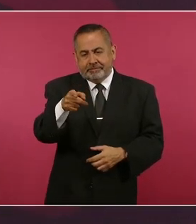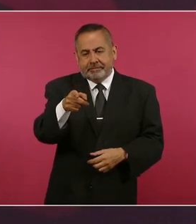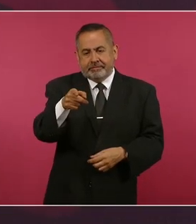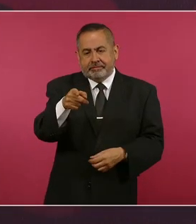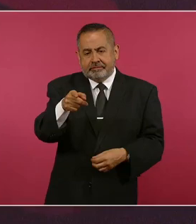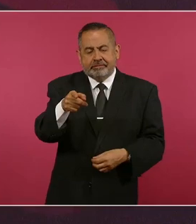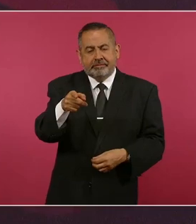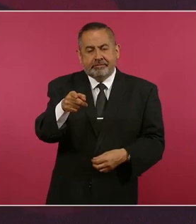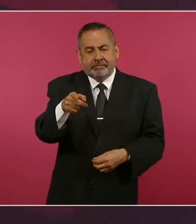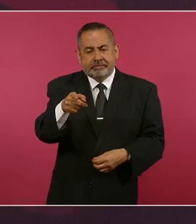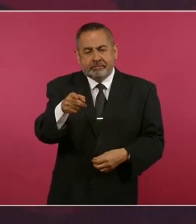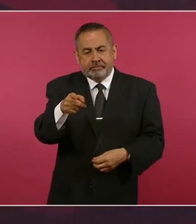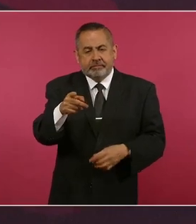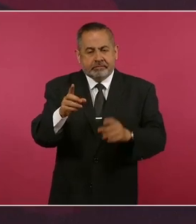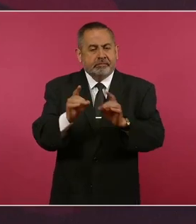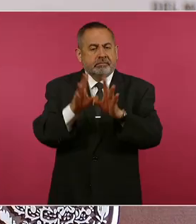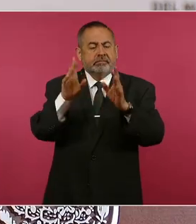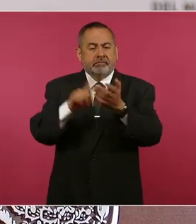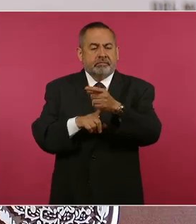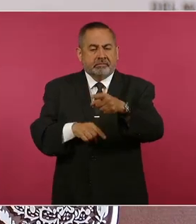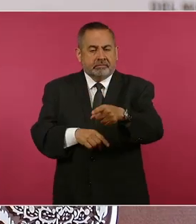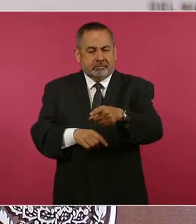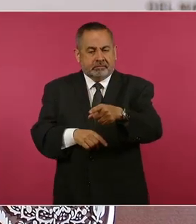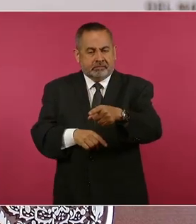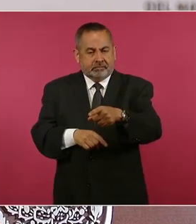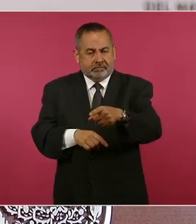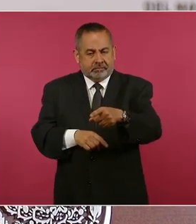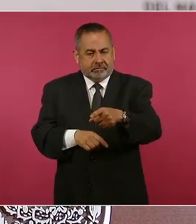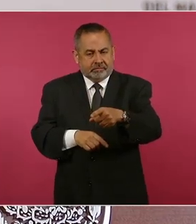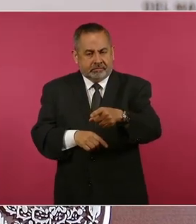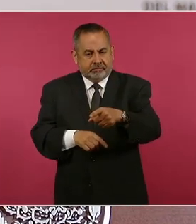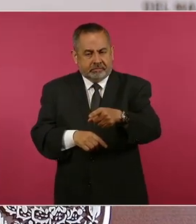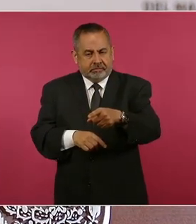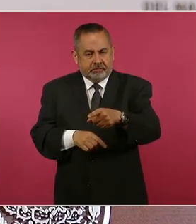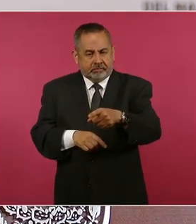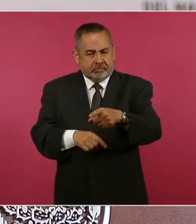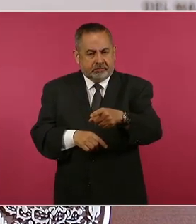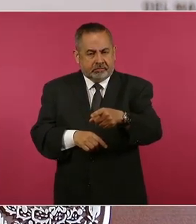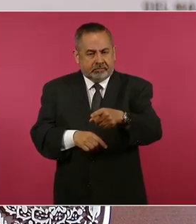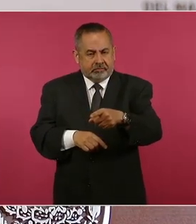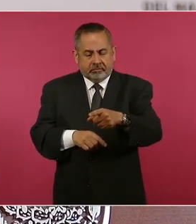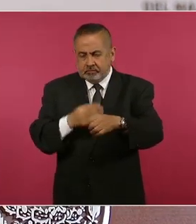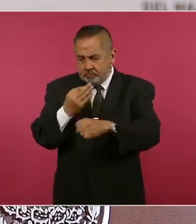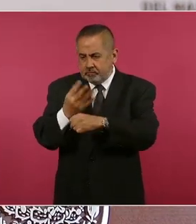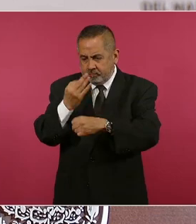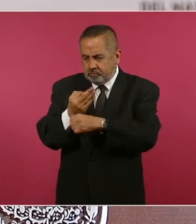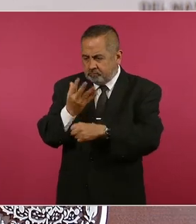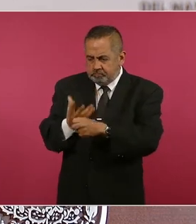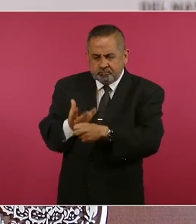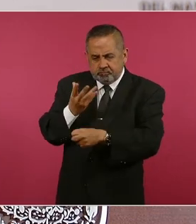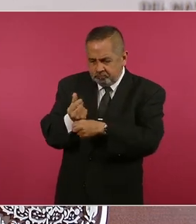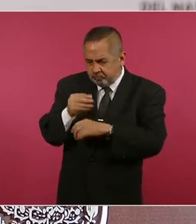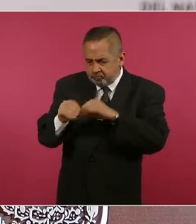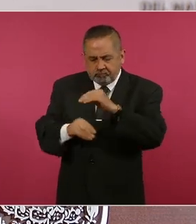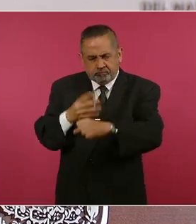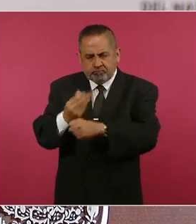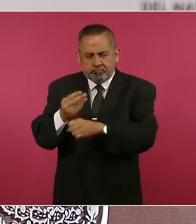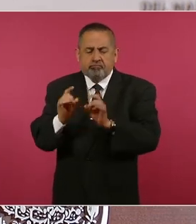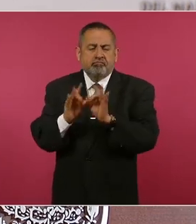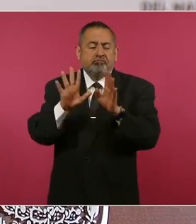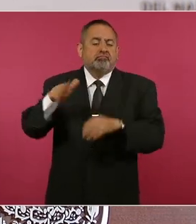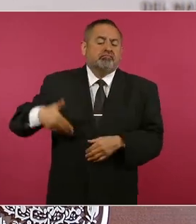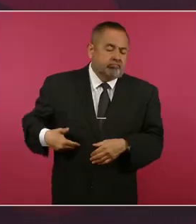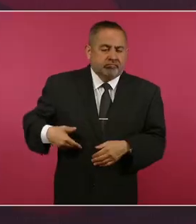un accidente que estamos remediando. Esto